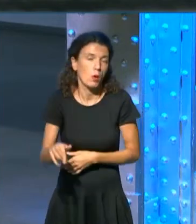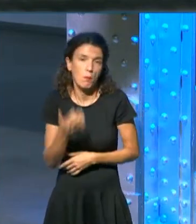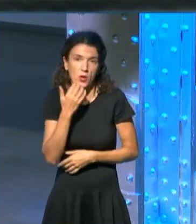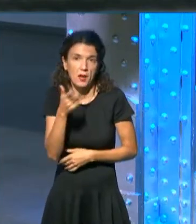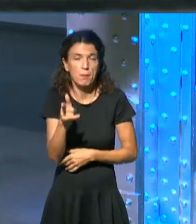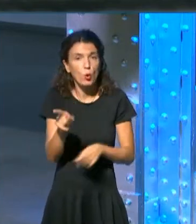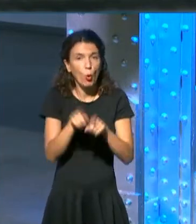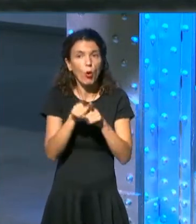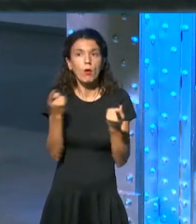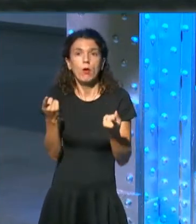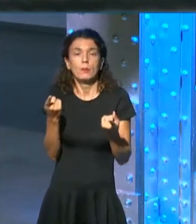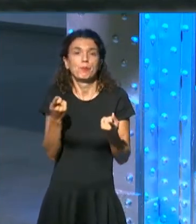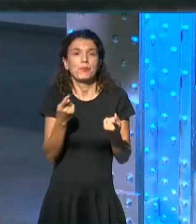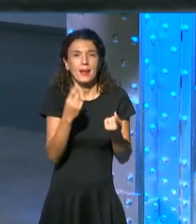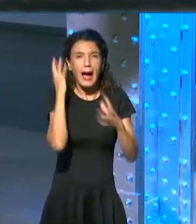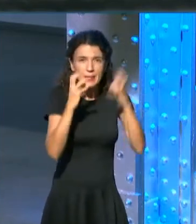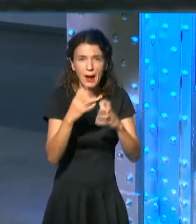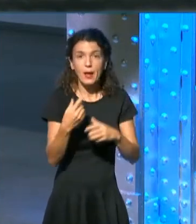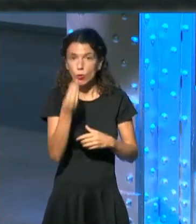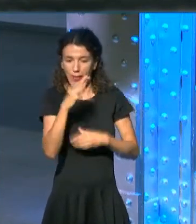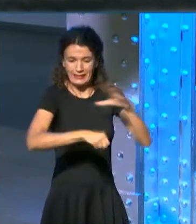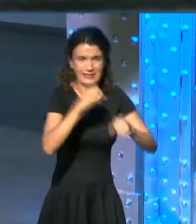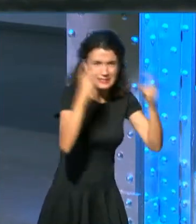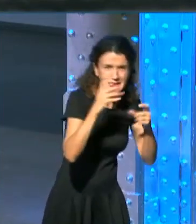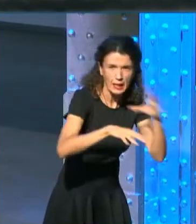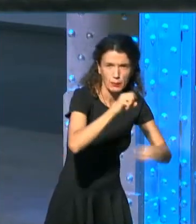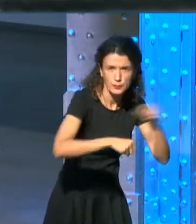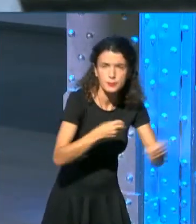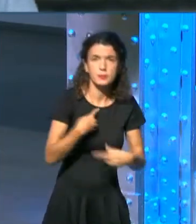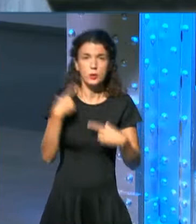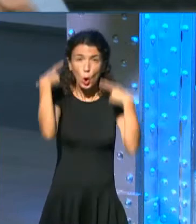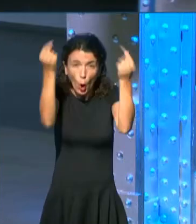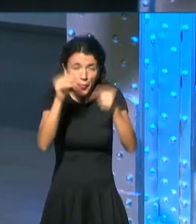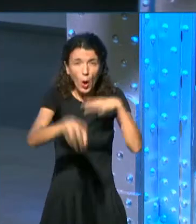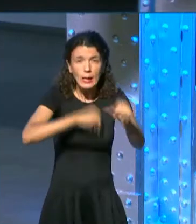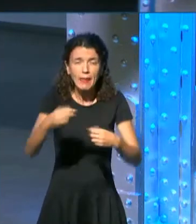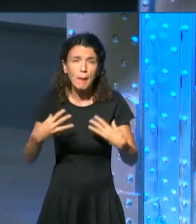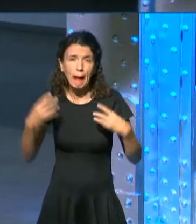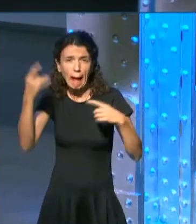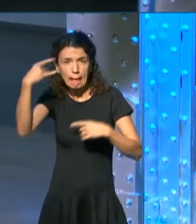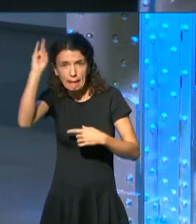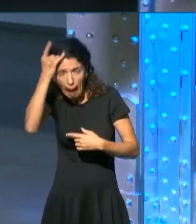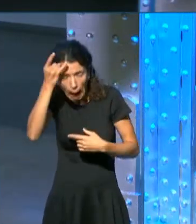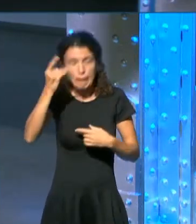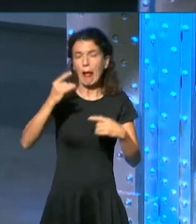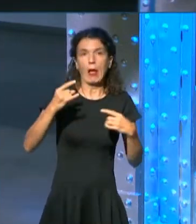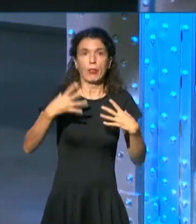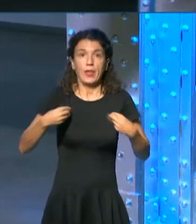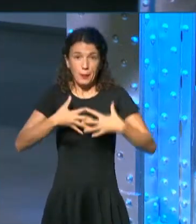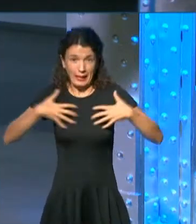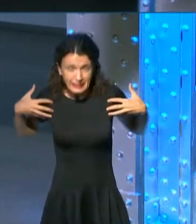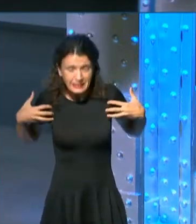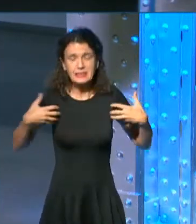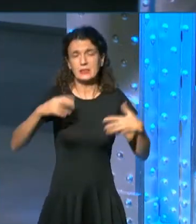le disputaban la carroña a las hienas, luego cazaban conejos, una cabra, una cebra, un elefante, y ahora tenemos cadenas de